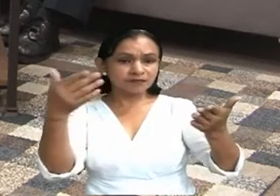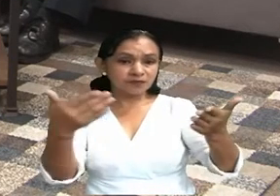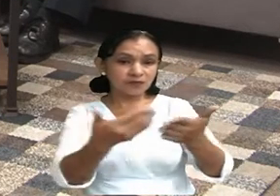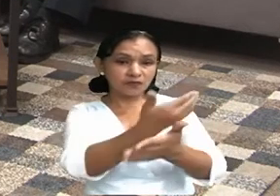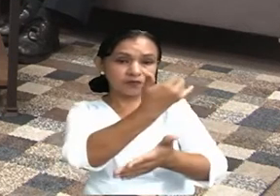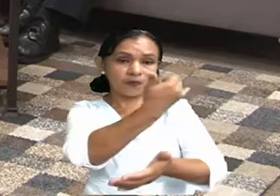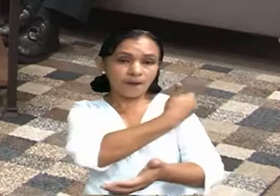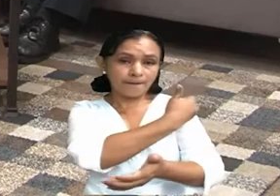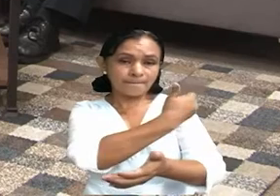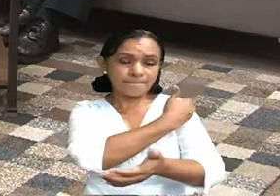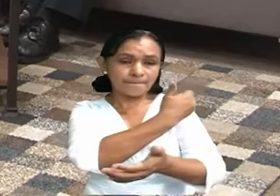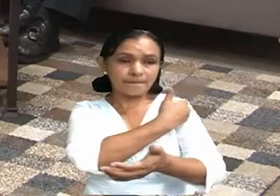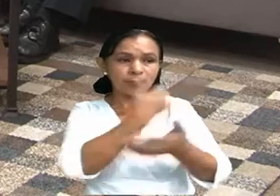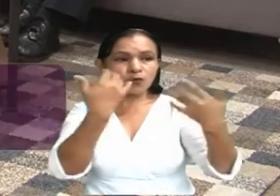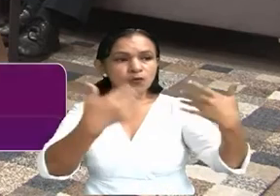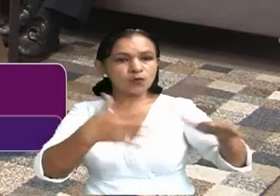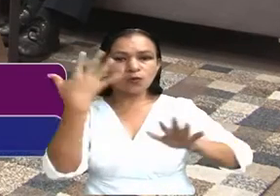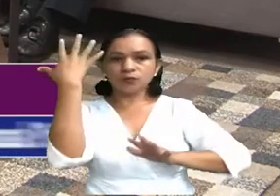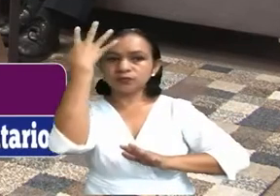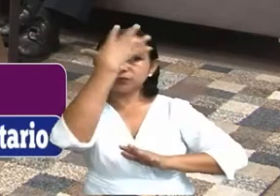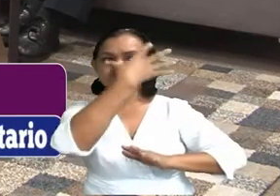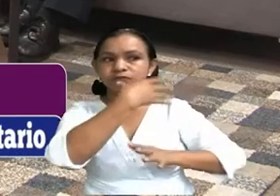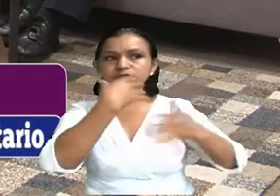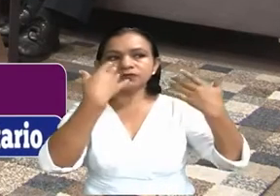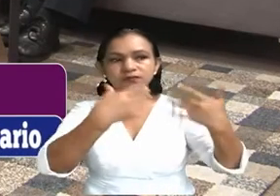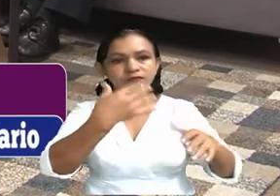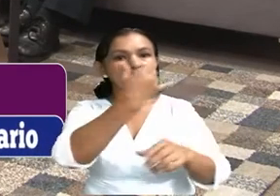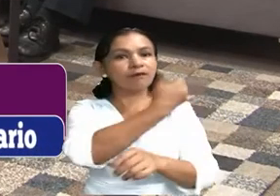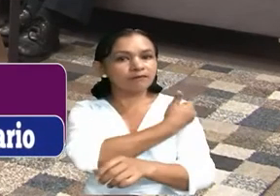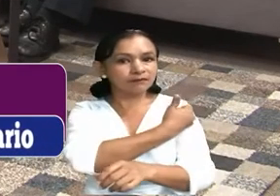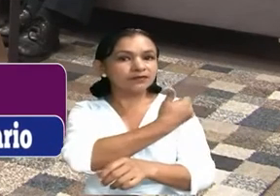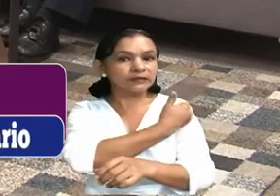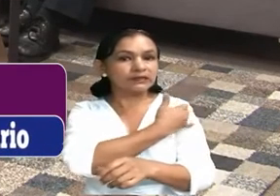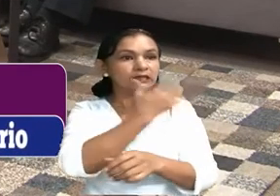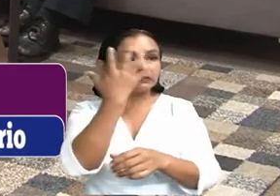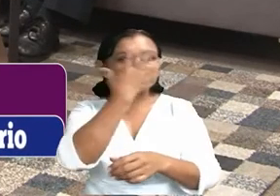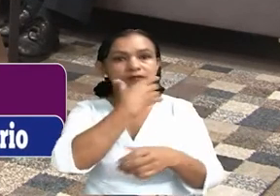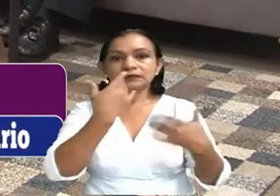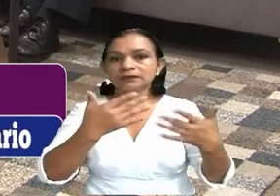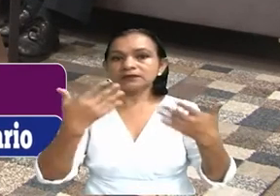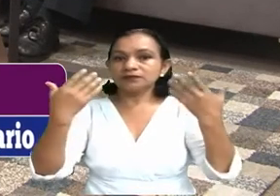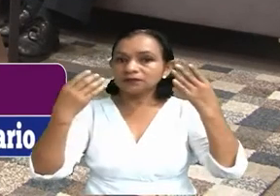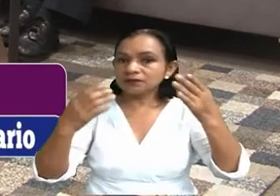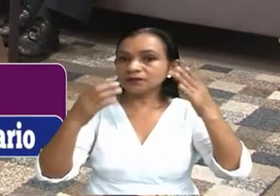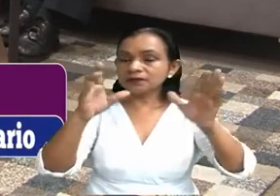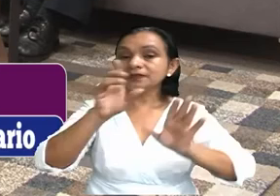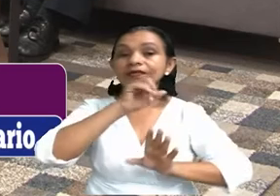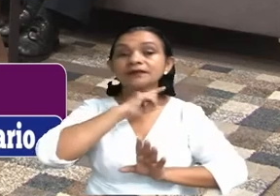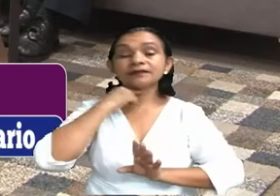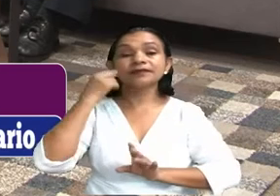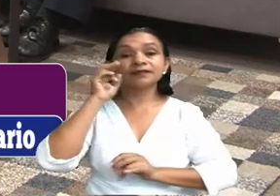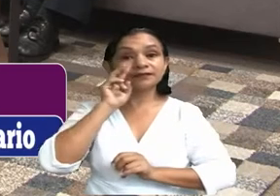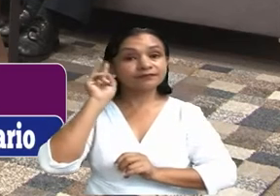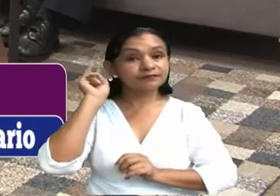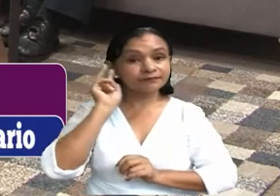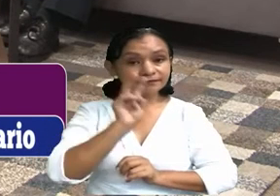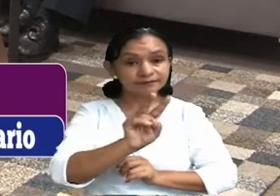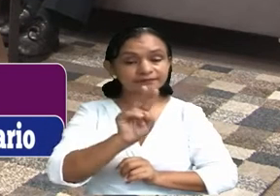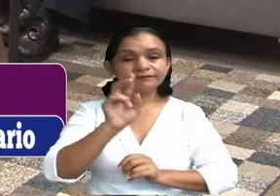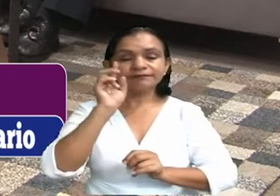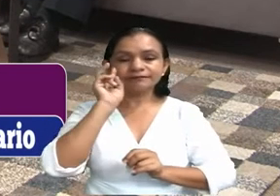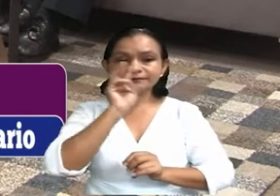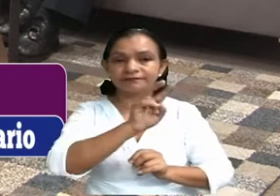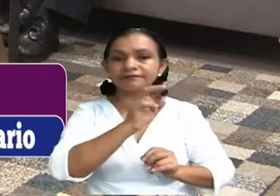Fernando Vélez Pay, eso es una maravilla. Entonces, son hechos concretos que